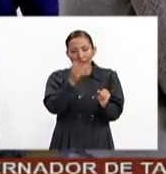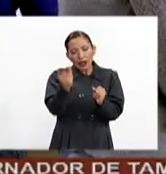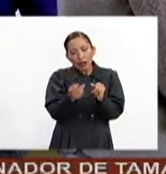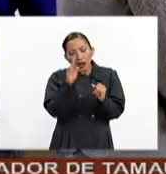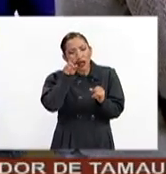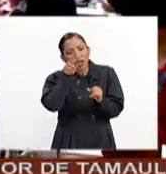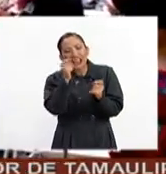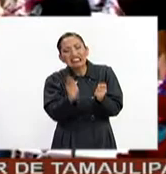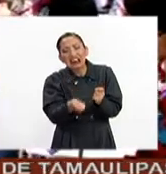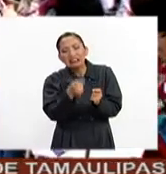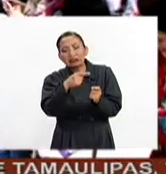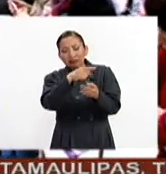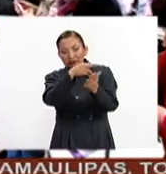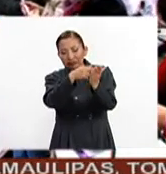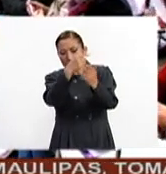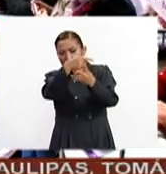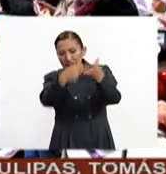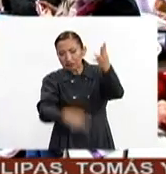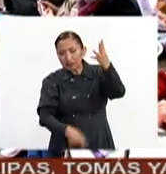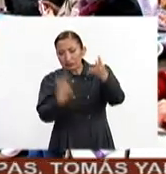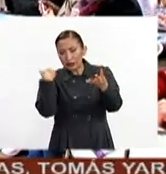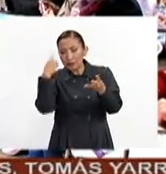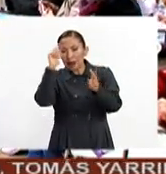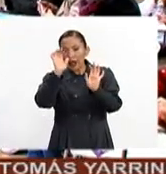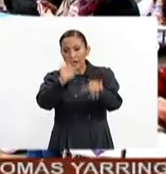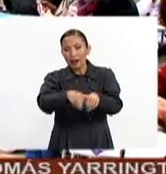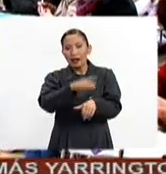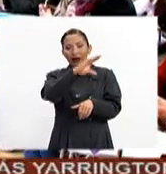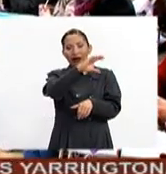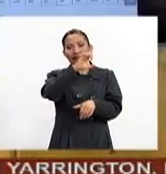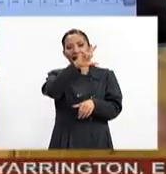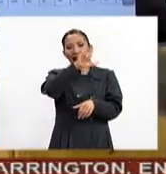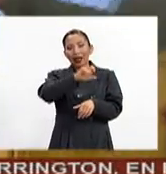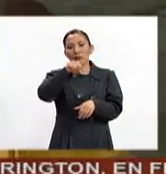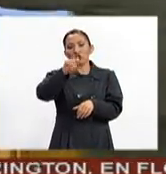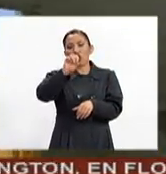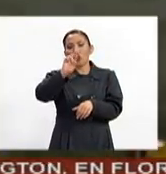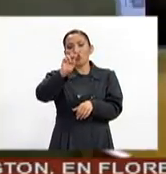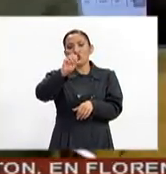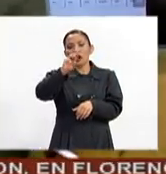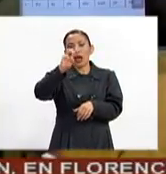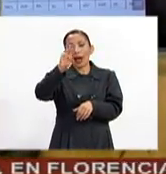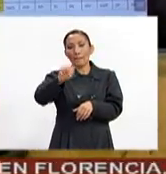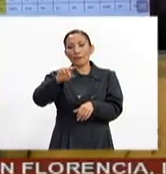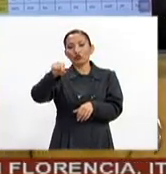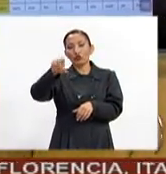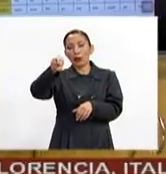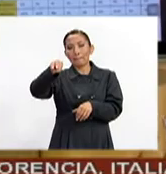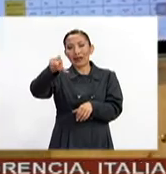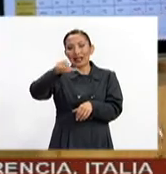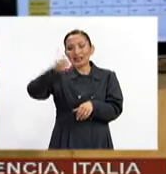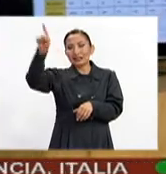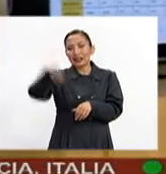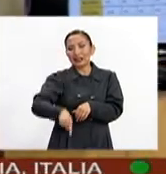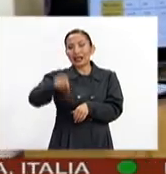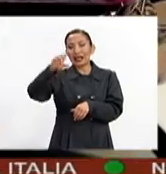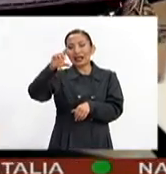consultar todas estos detalles sería cele.unam.mx